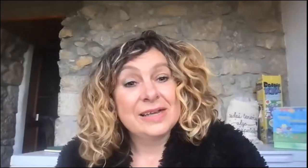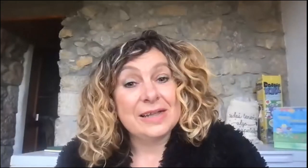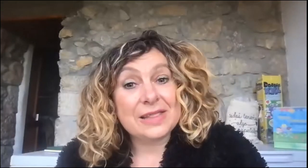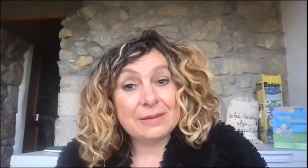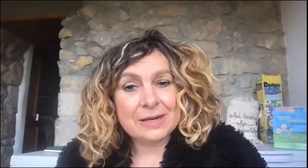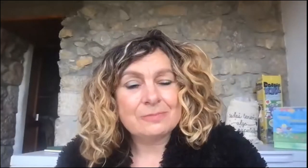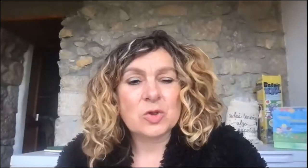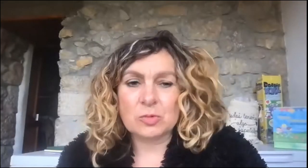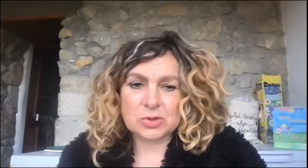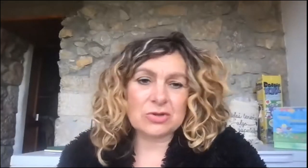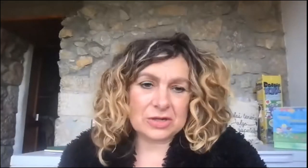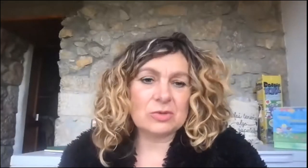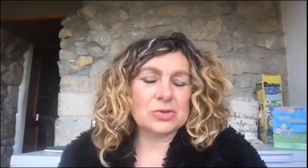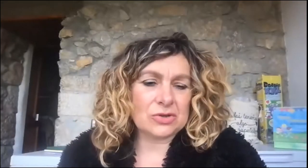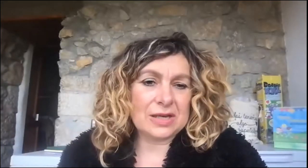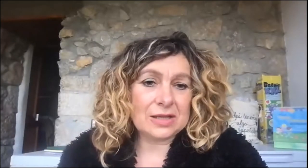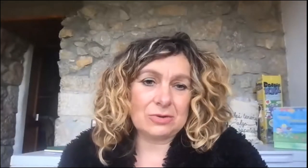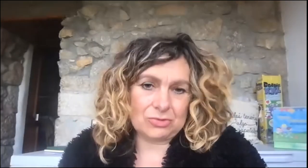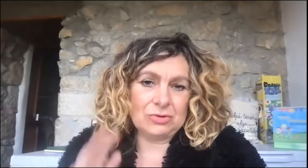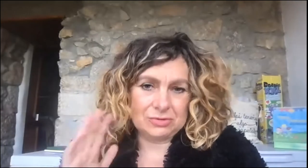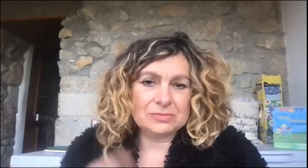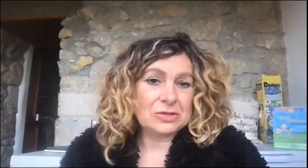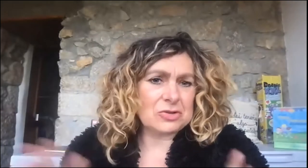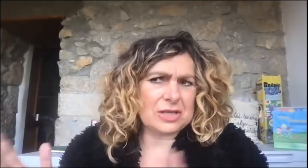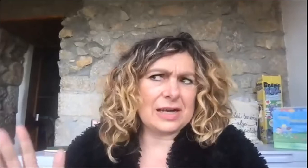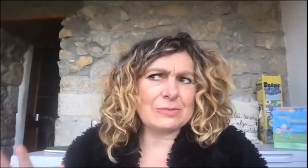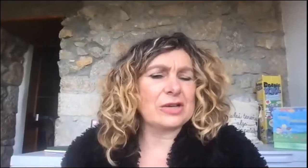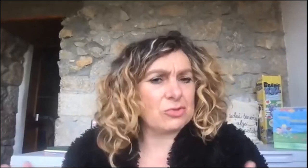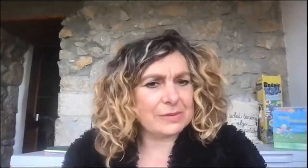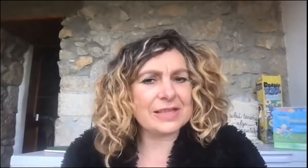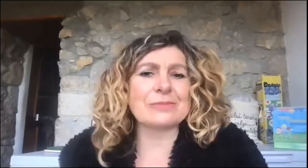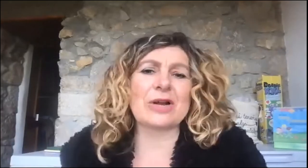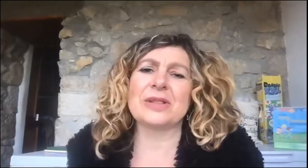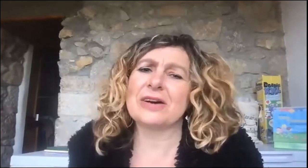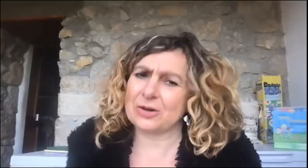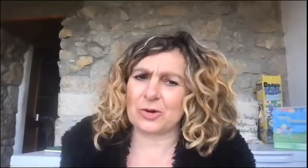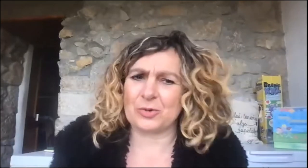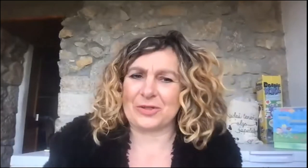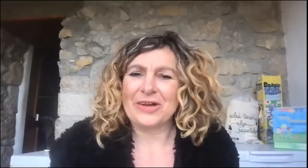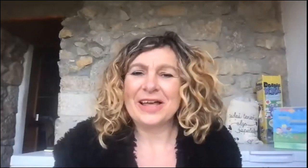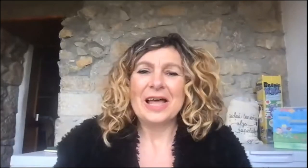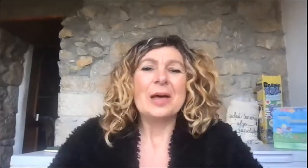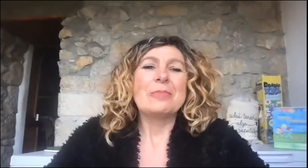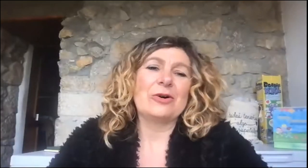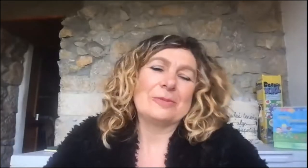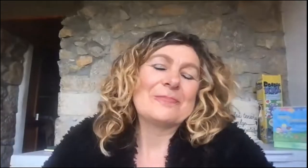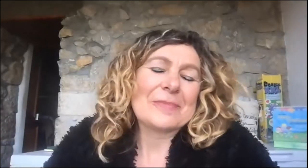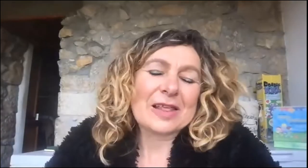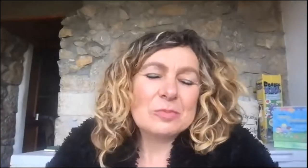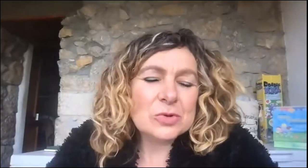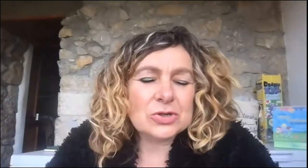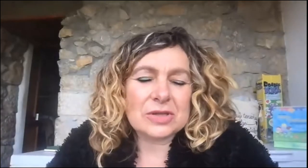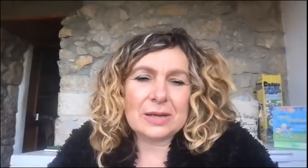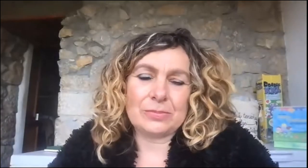vida lectiva, son muchas horas, son muchos días, incluso no sé si llegaríamos a años. Una vez echamos la cuenta, ahora no recuerdo, pero